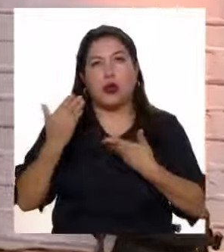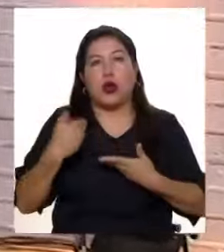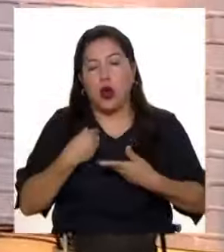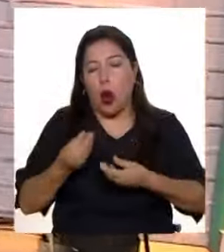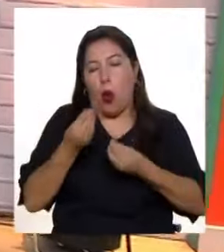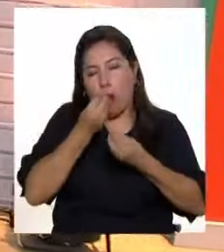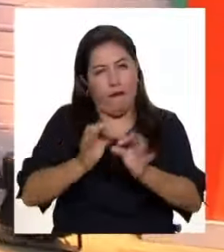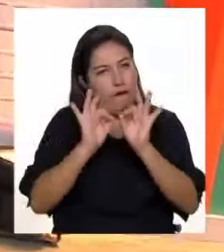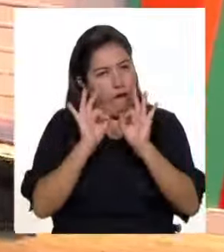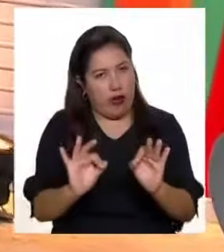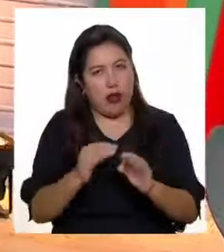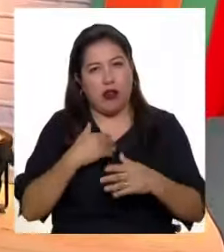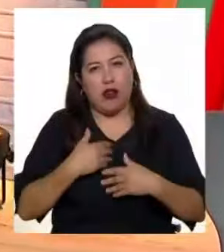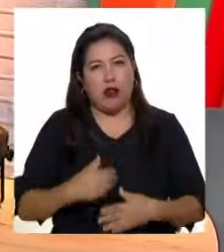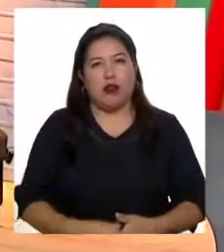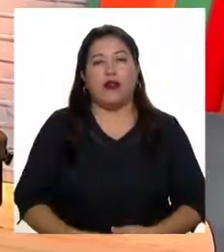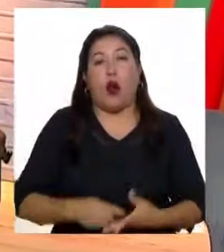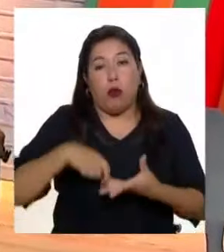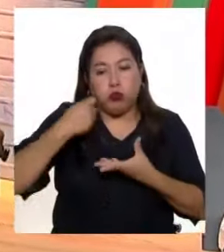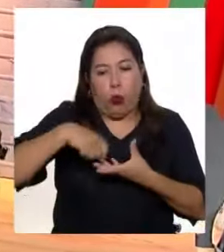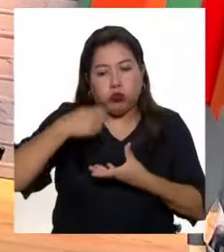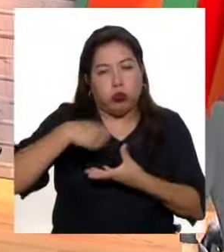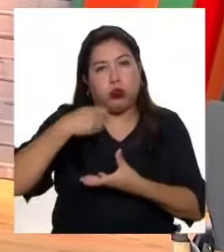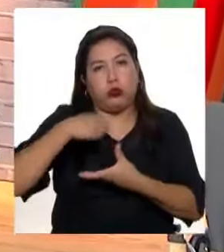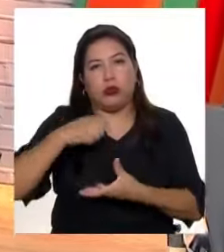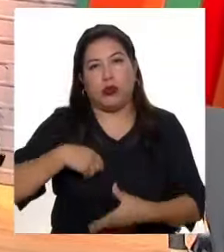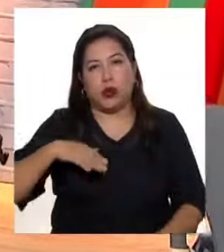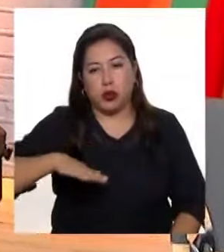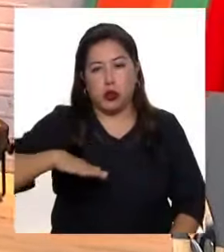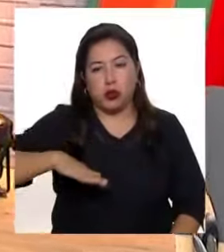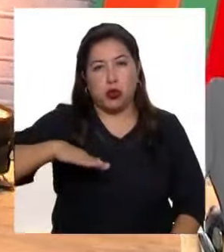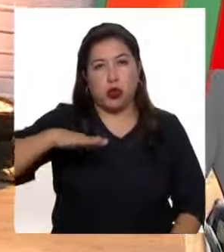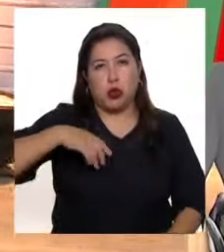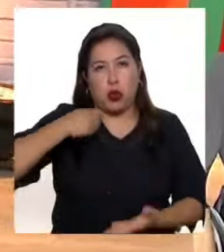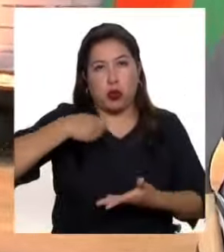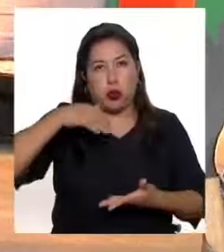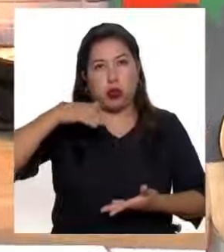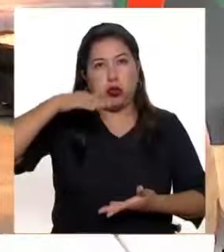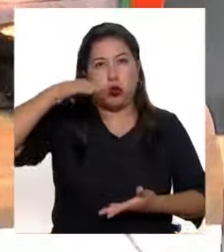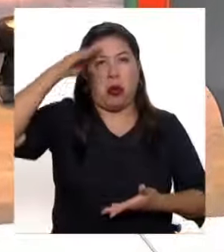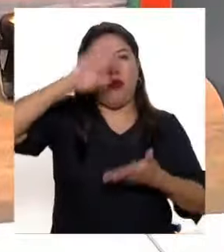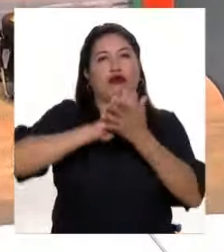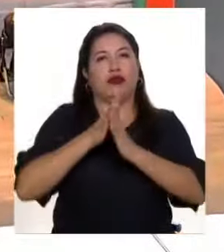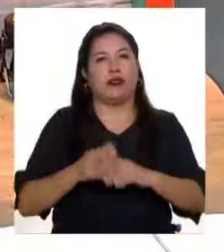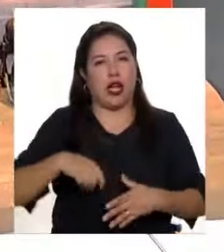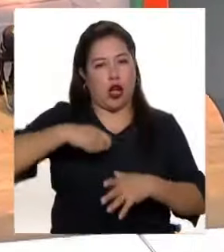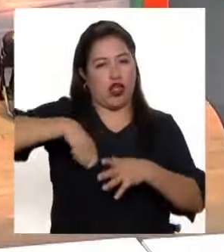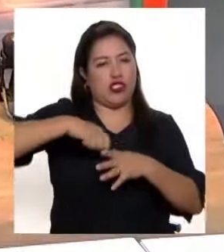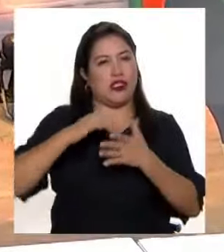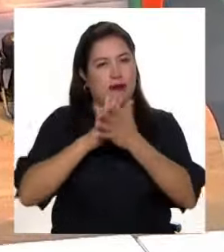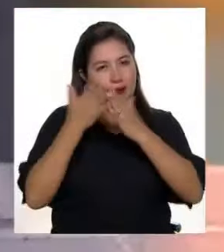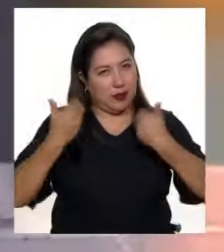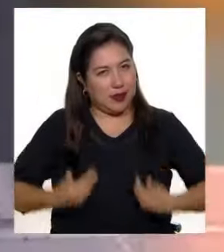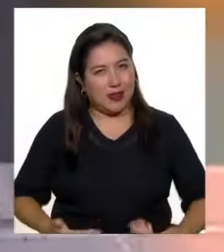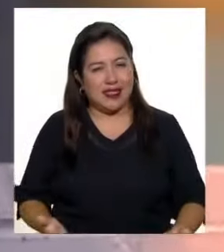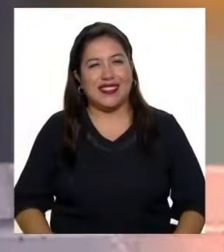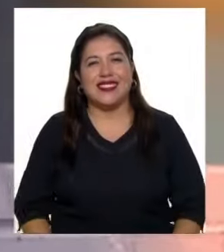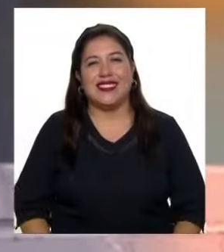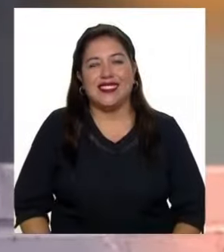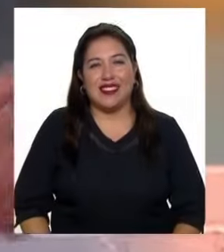bien. Y la verdad es que yo era gordito porque comía bien rico. Ya de chiquito estaba marcando mi futuro, ¿no? Que soy ya la cocina. Ya, claro,